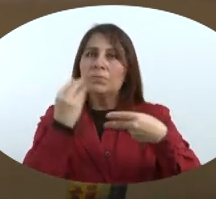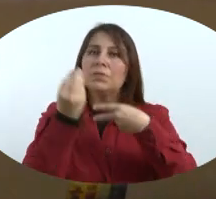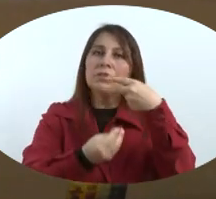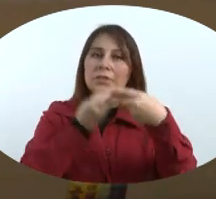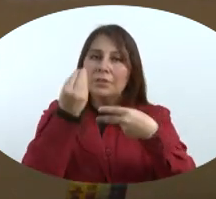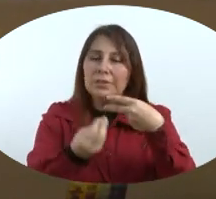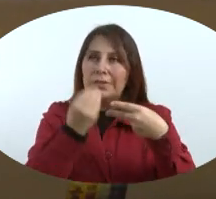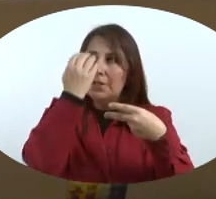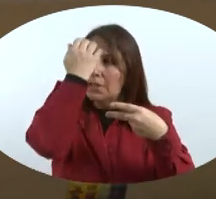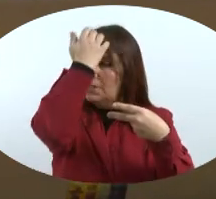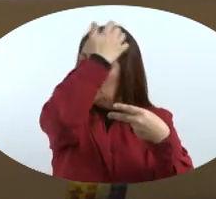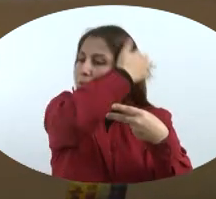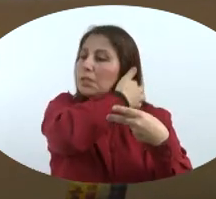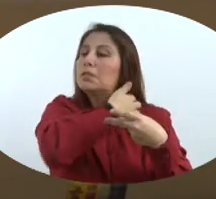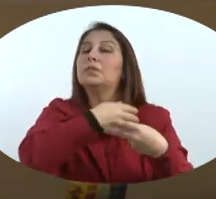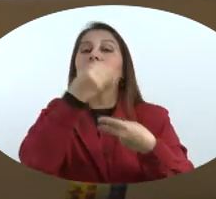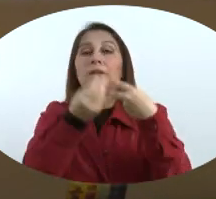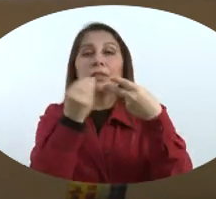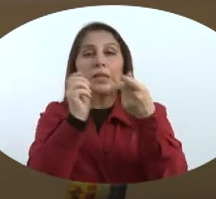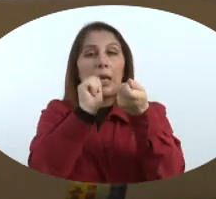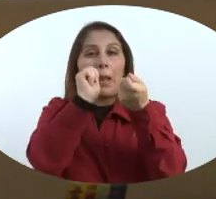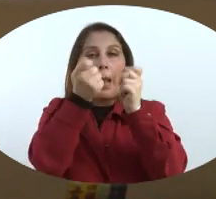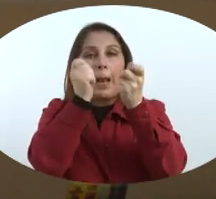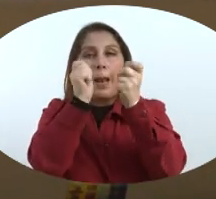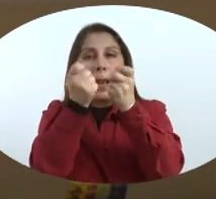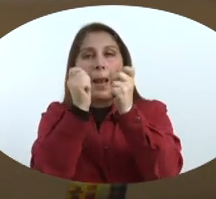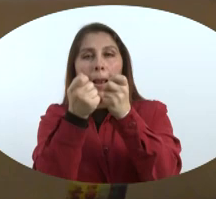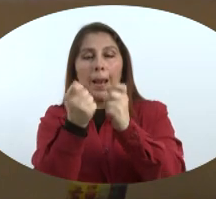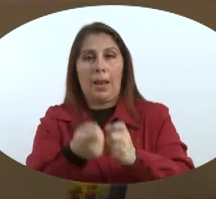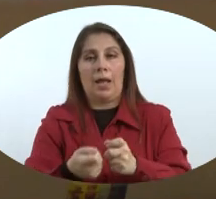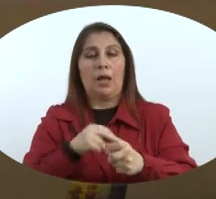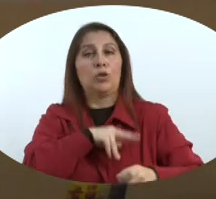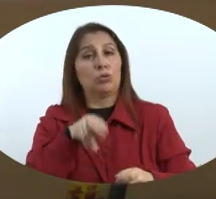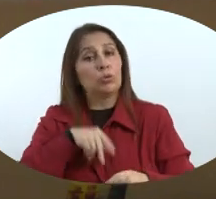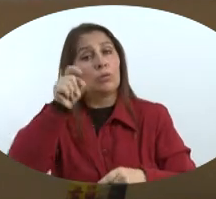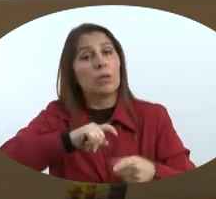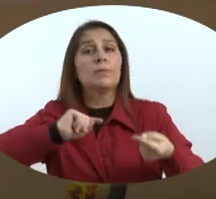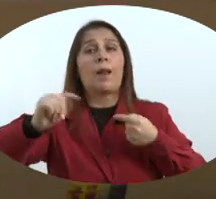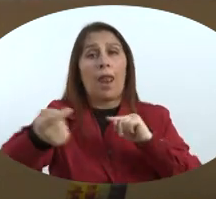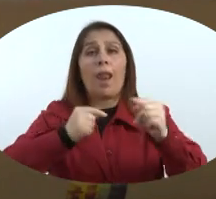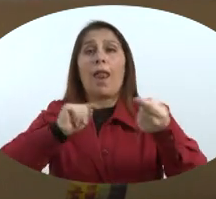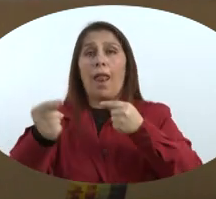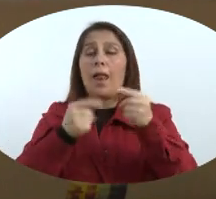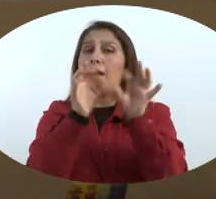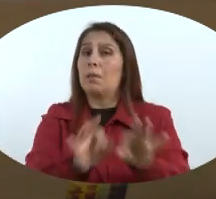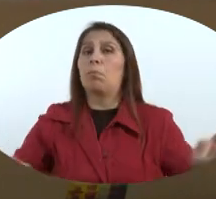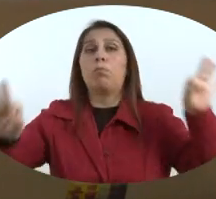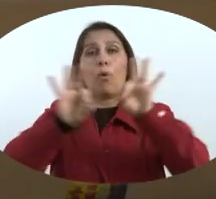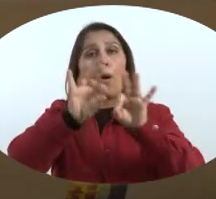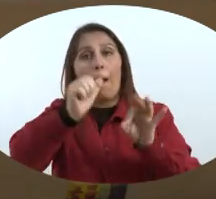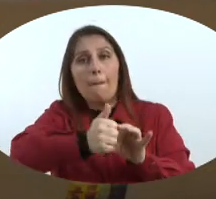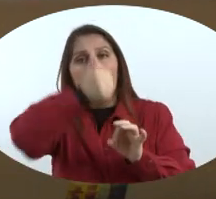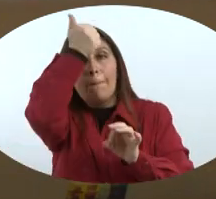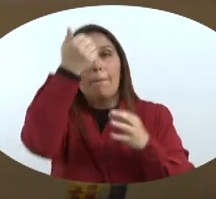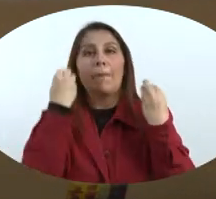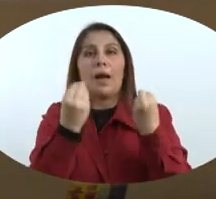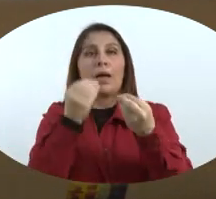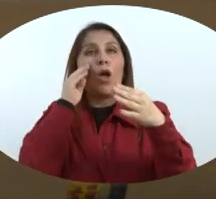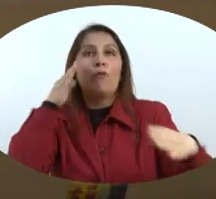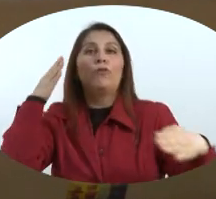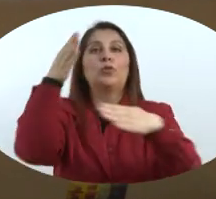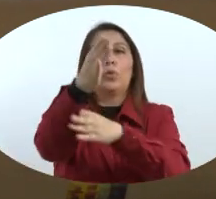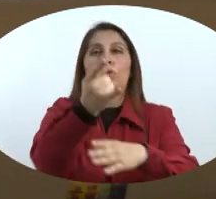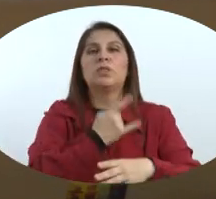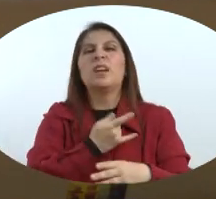realizar una serie de modificaciones tenemos que dar una serie de discusiones bastante fundamentales para el